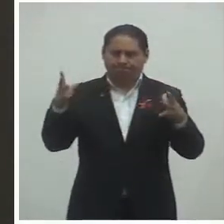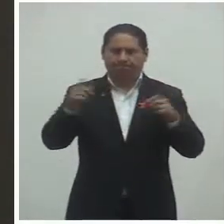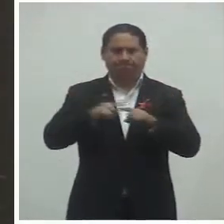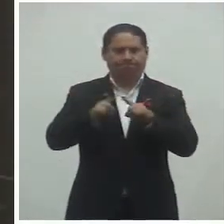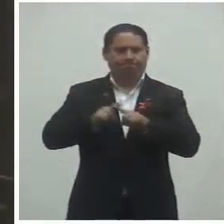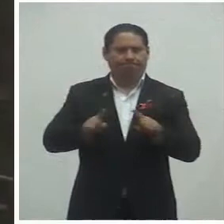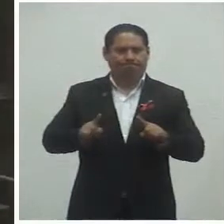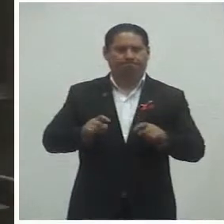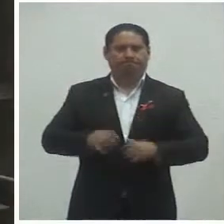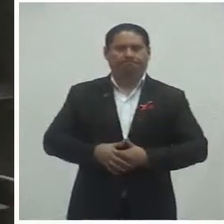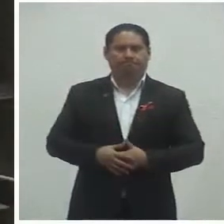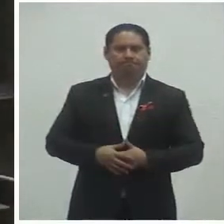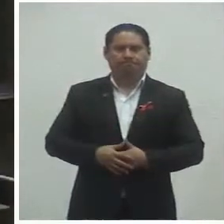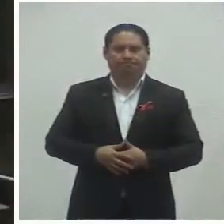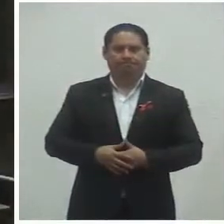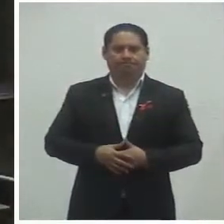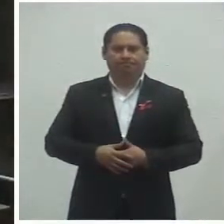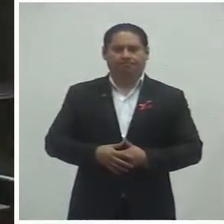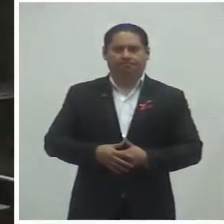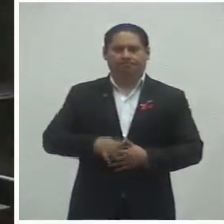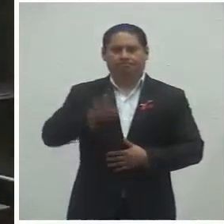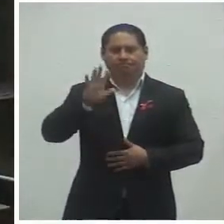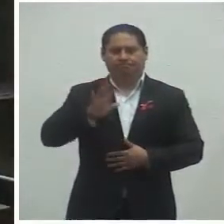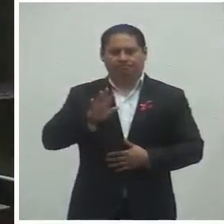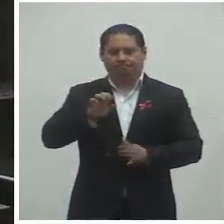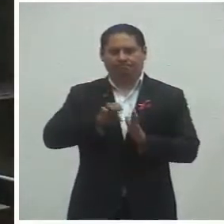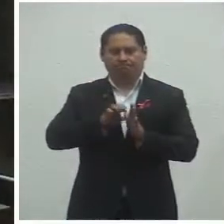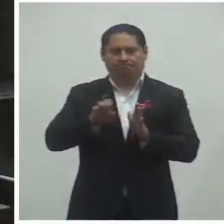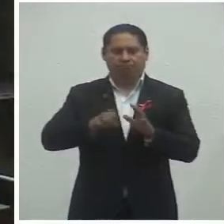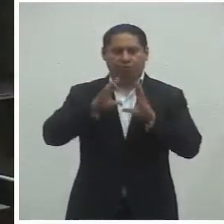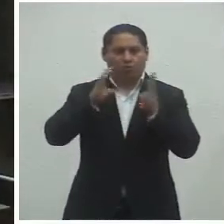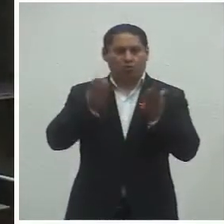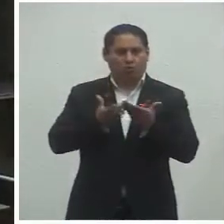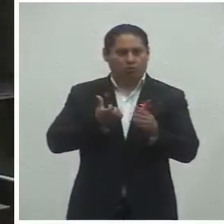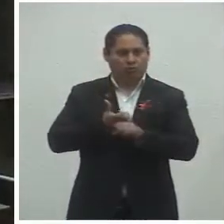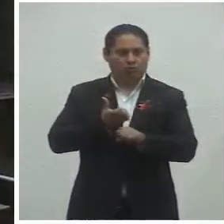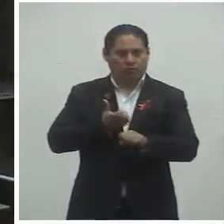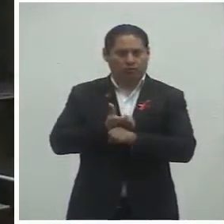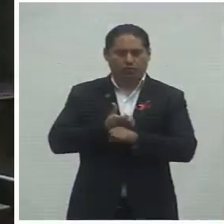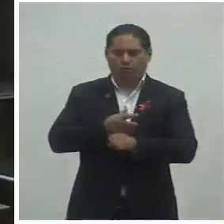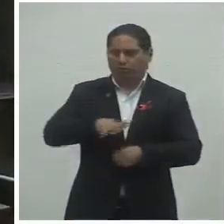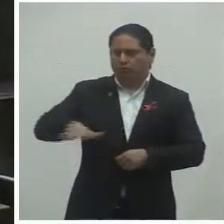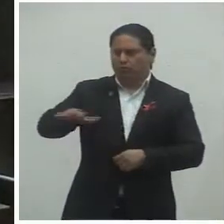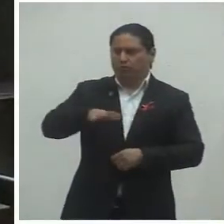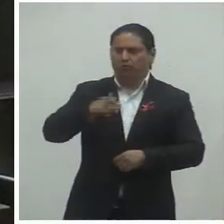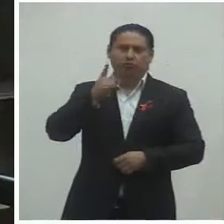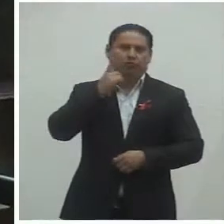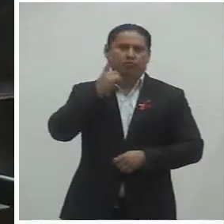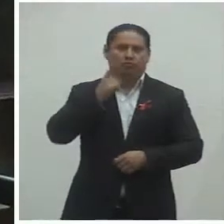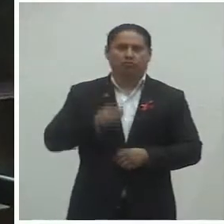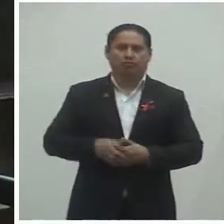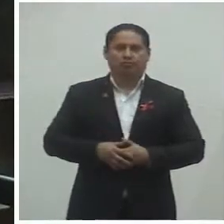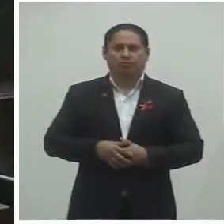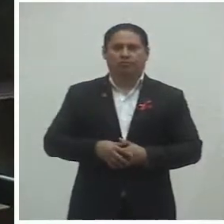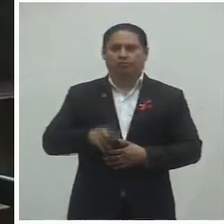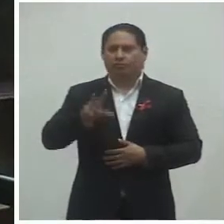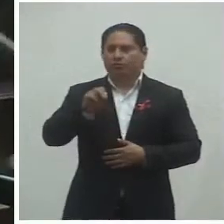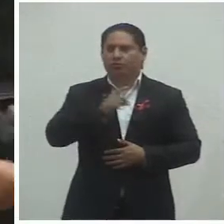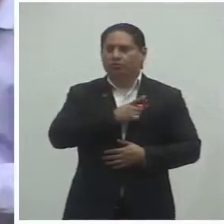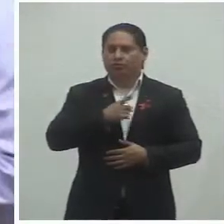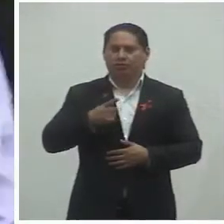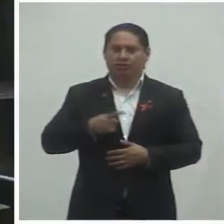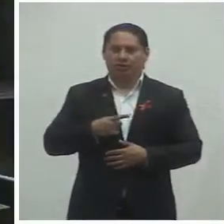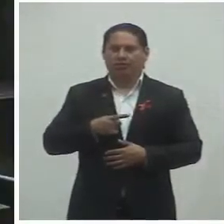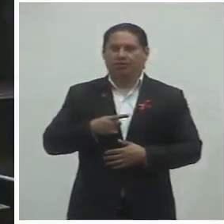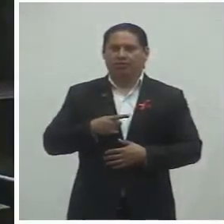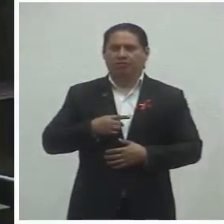plurales. Y el Congreso de Chiapas, las y los legisladores, no debemos estar